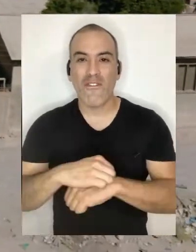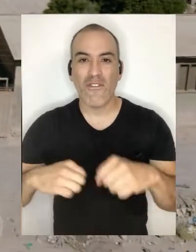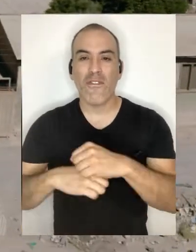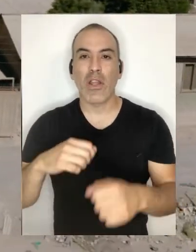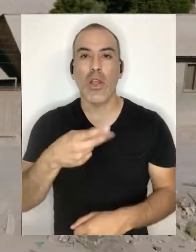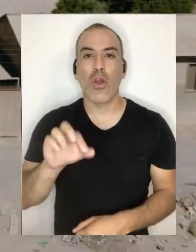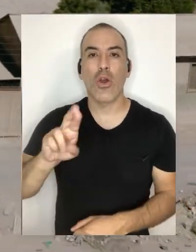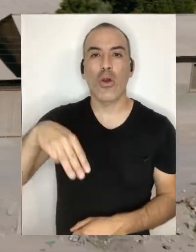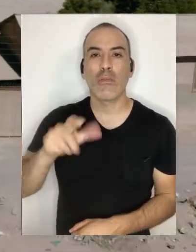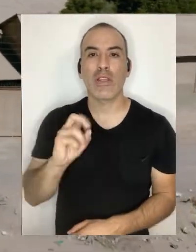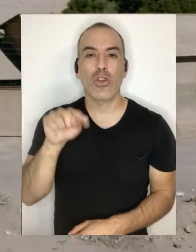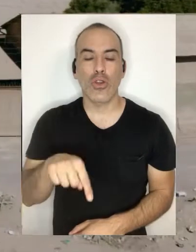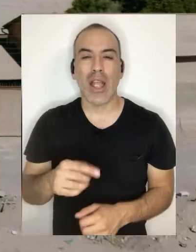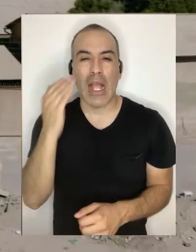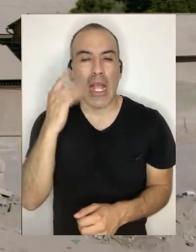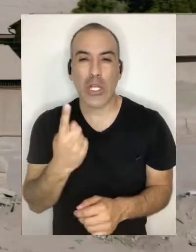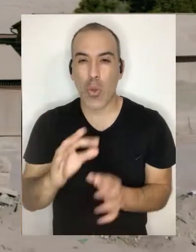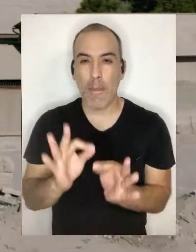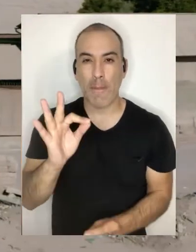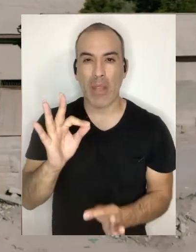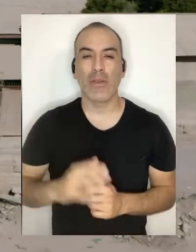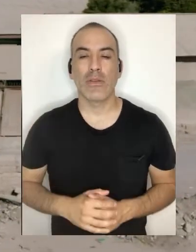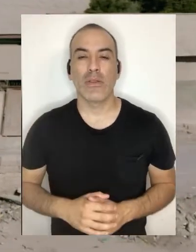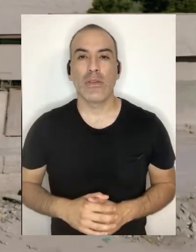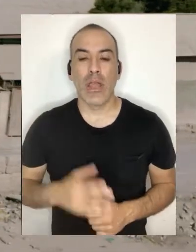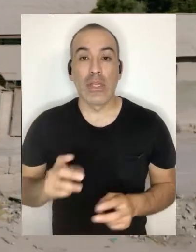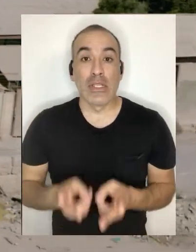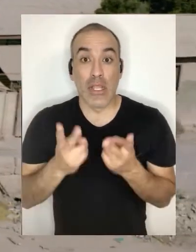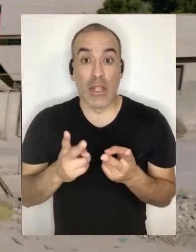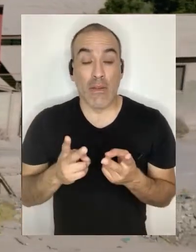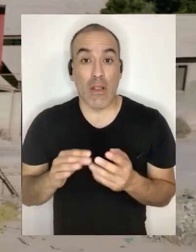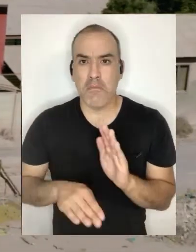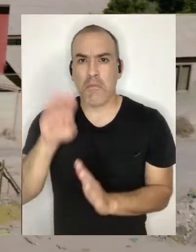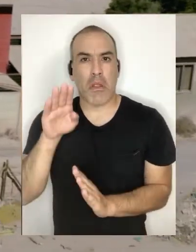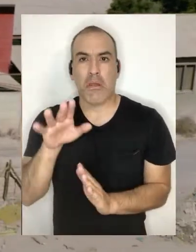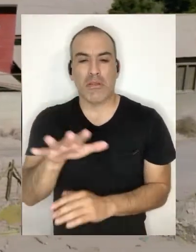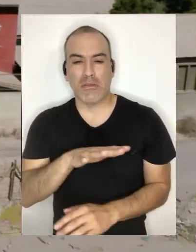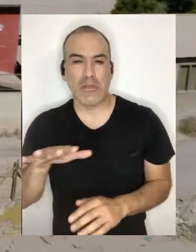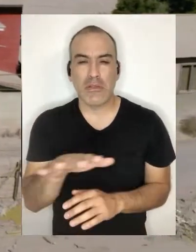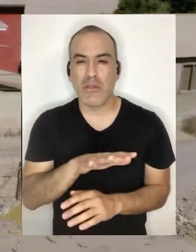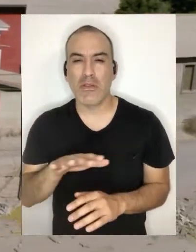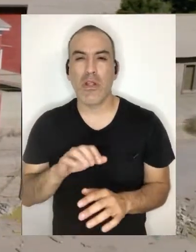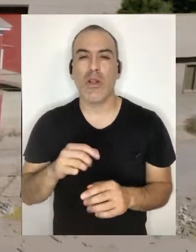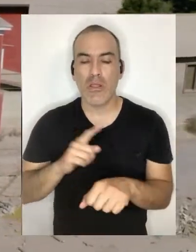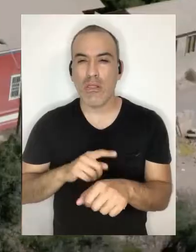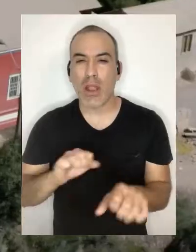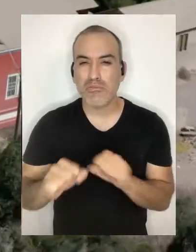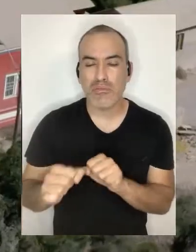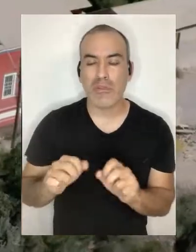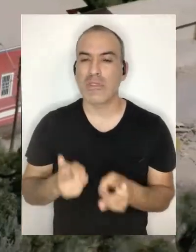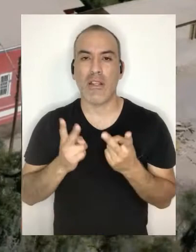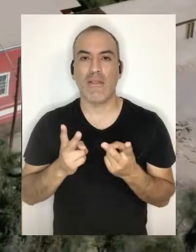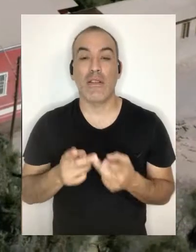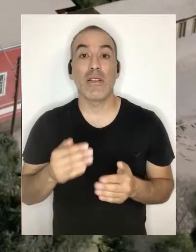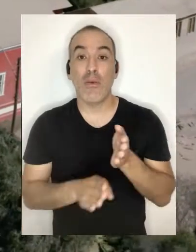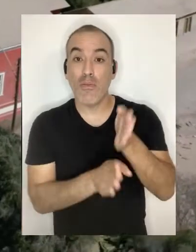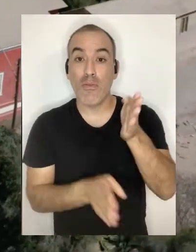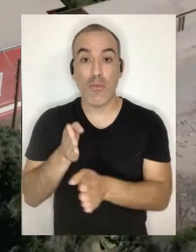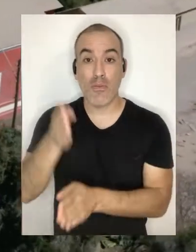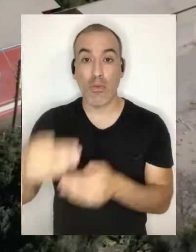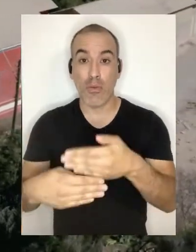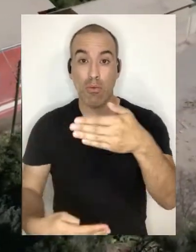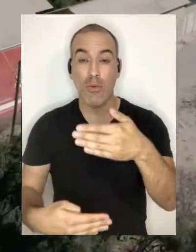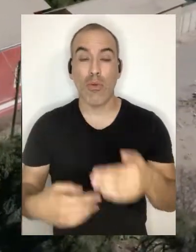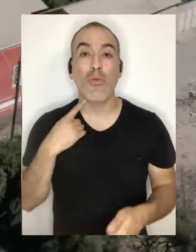hormigón de casi 1 metro, se encuentra a salvo de la mayoría de las inclemencias del tiempo. Sus muros son de